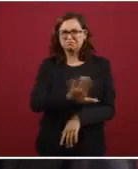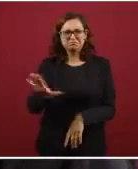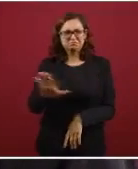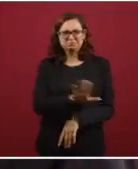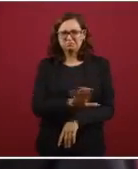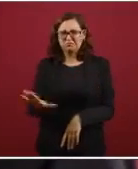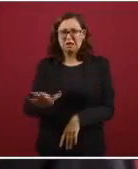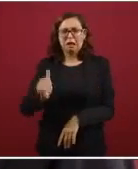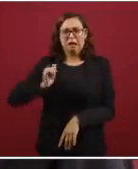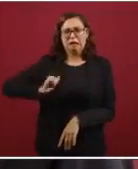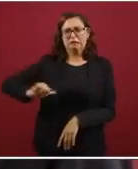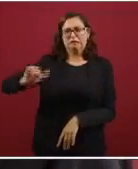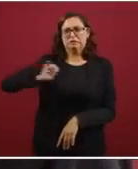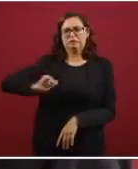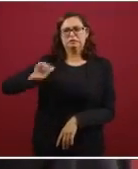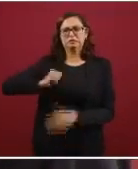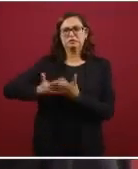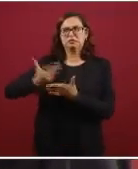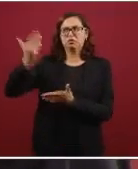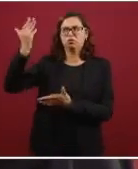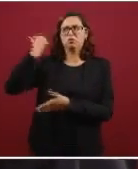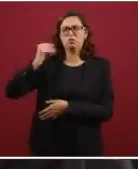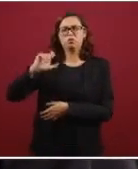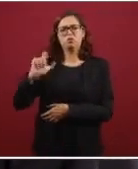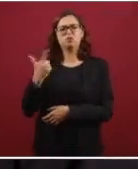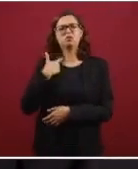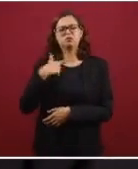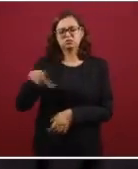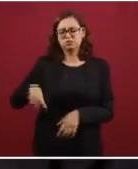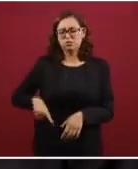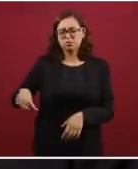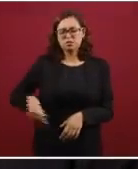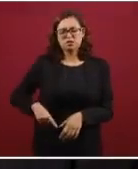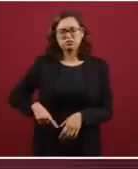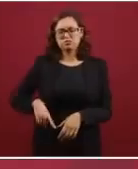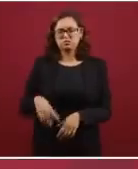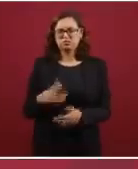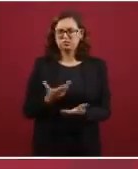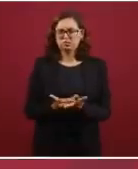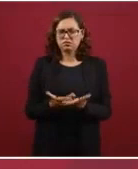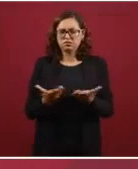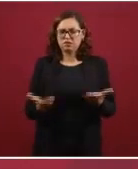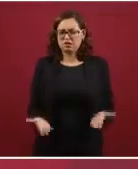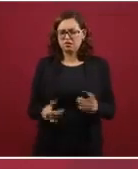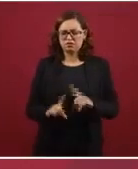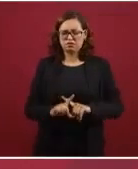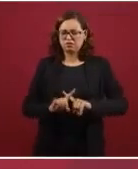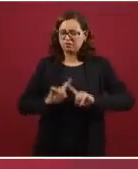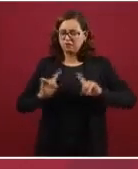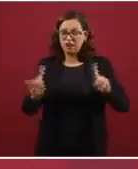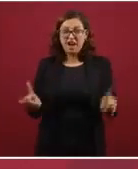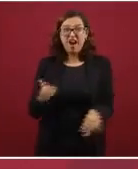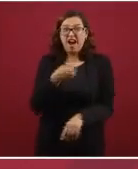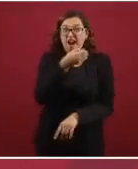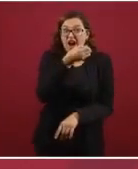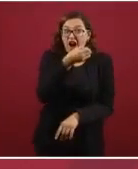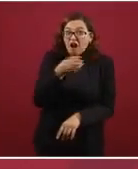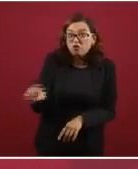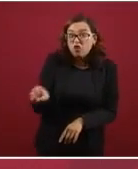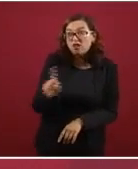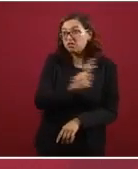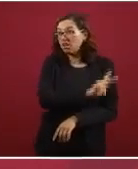pertenecía al antiguo régimen. Ya no van a haber cadenas nacionales para